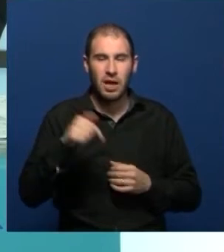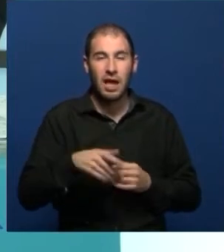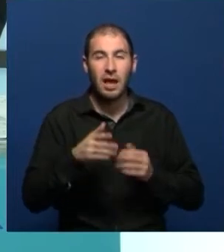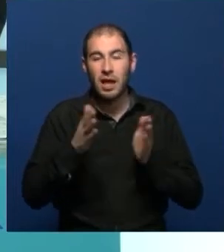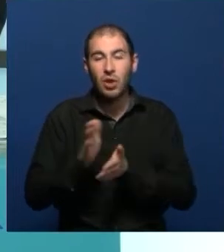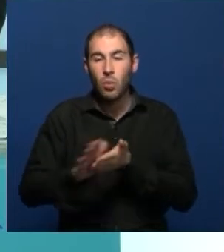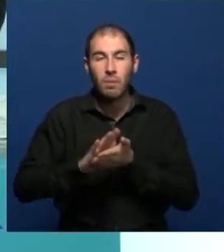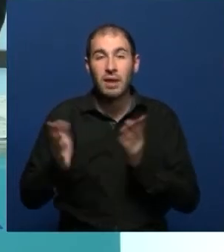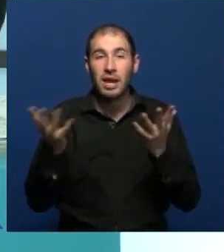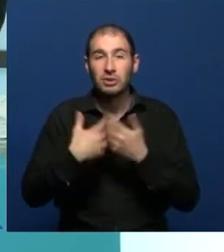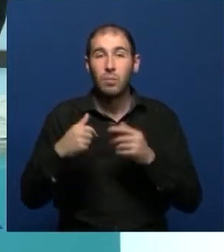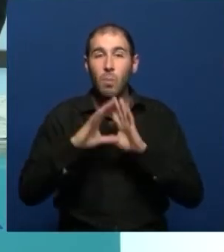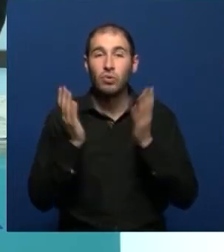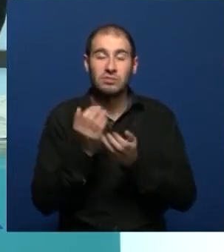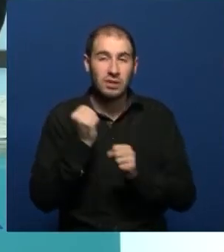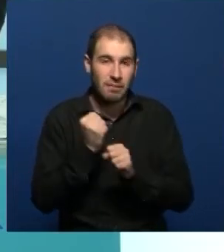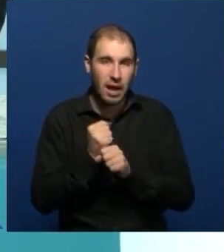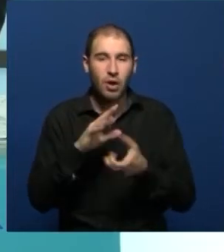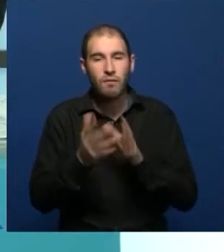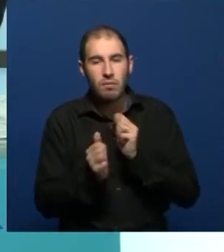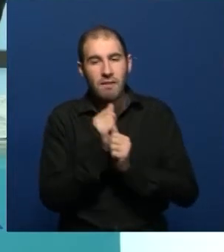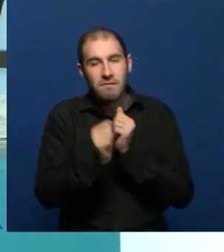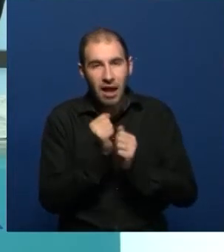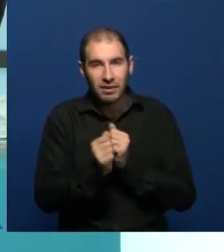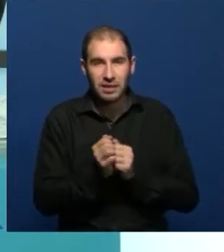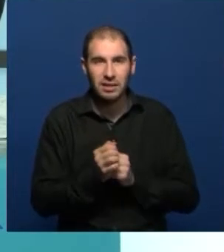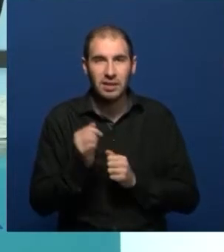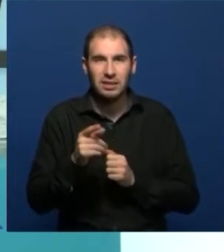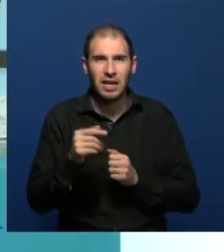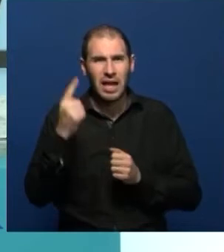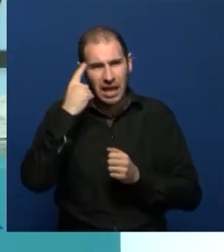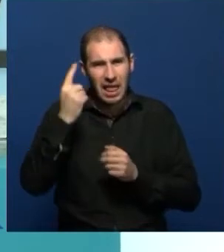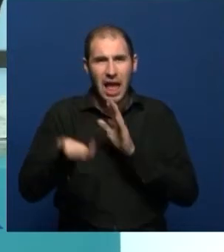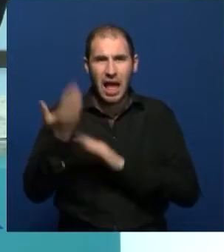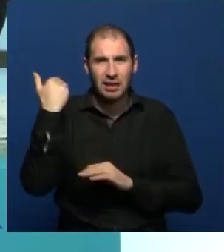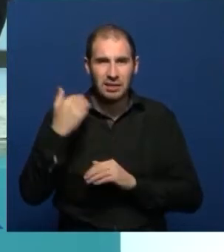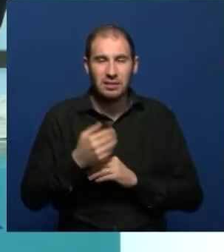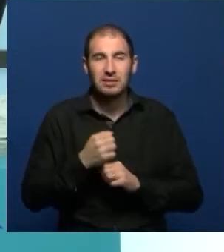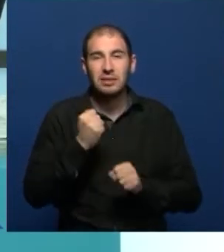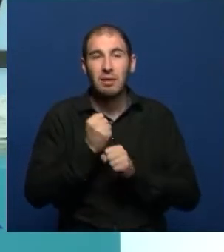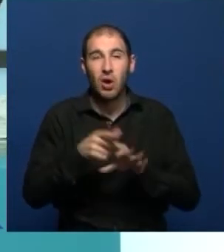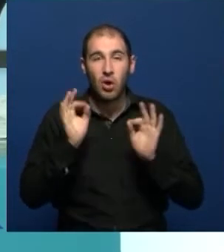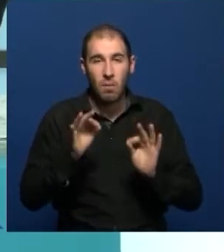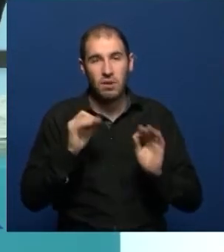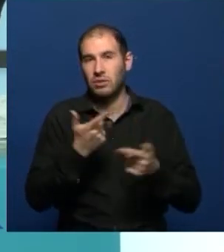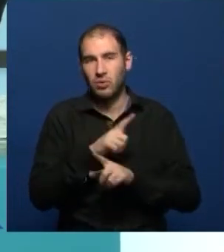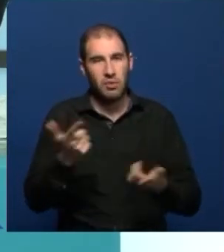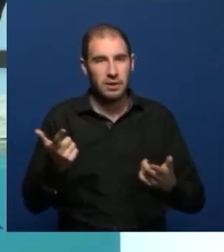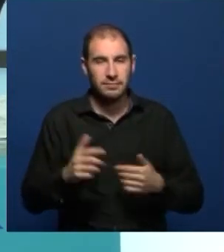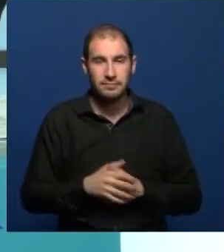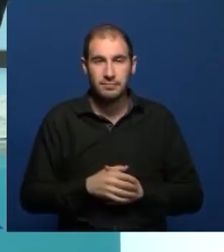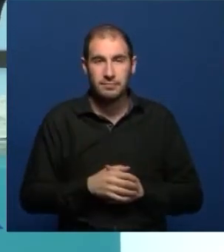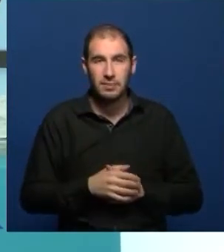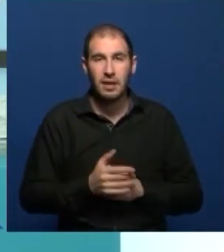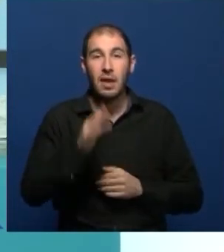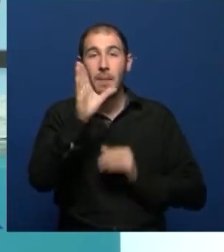era en relación al mundo del trabajo, los modos de producción, y entonces esa vieja lógica de pleno empleo no existe más, ¿no? De hecho,